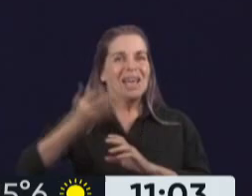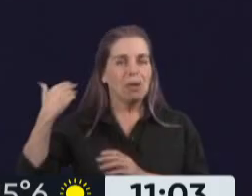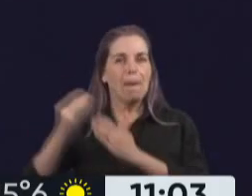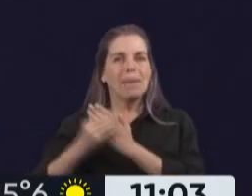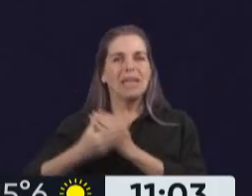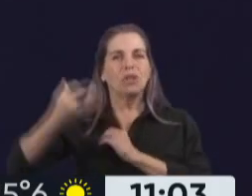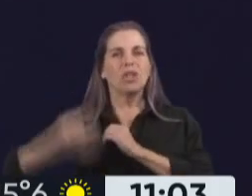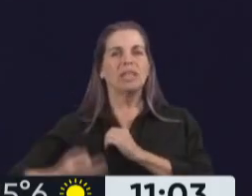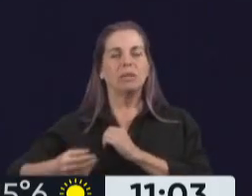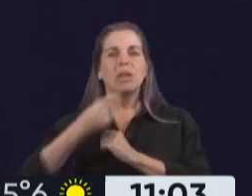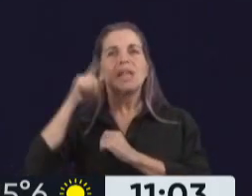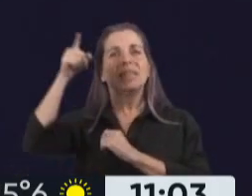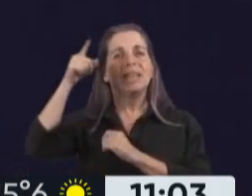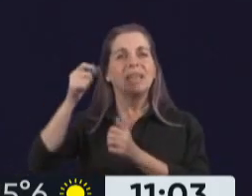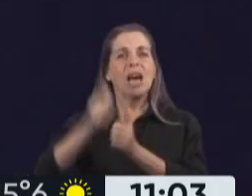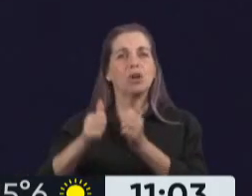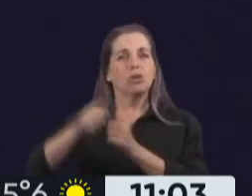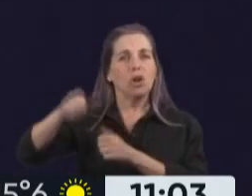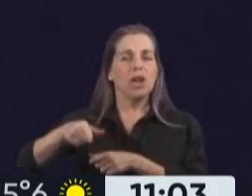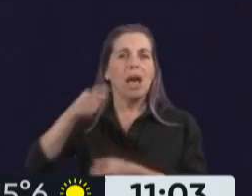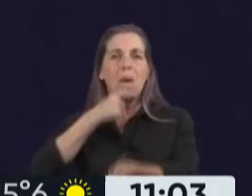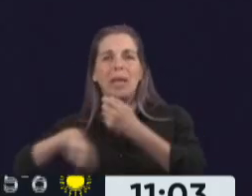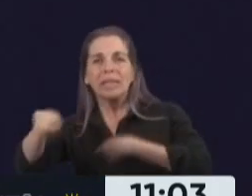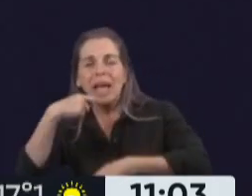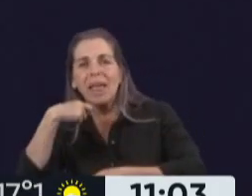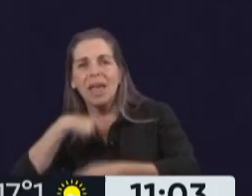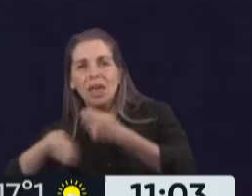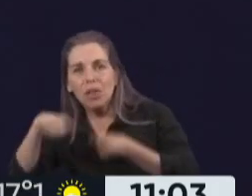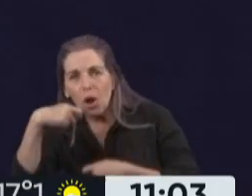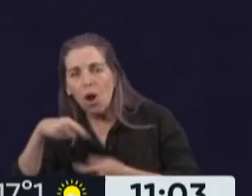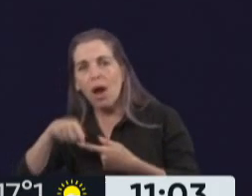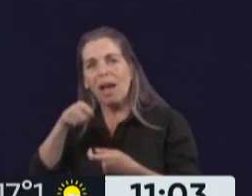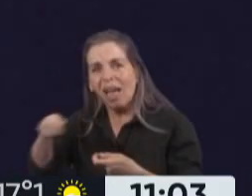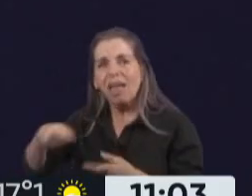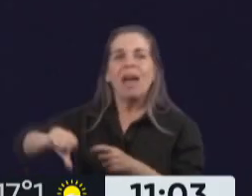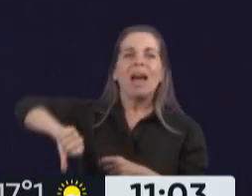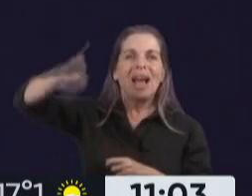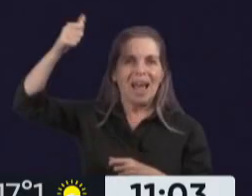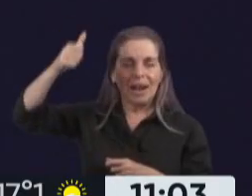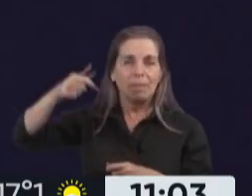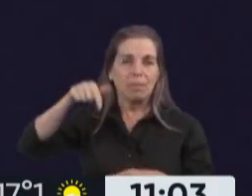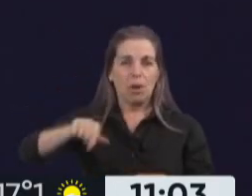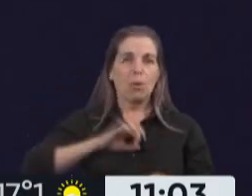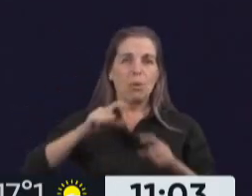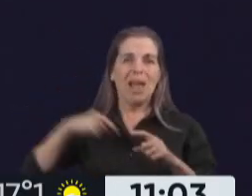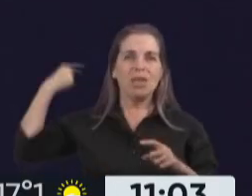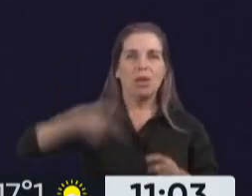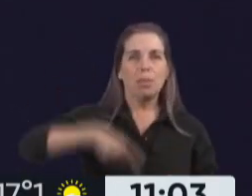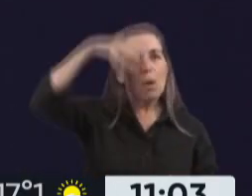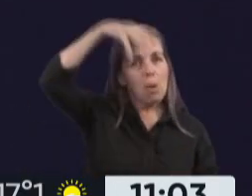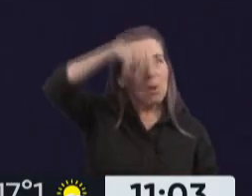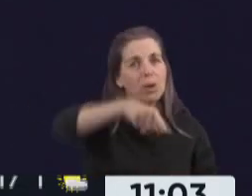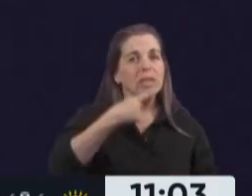los narcos. Hoy, gracias a la gestión de la doctora Patricia Bullrich, están perdiendo su